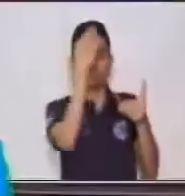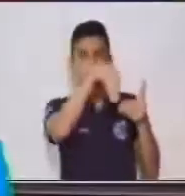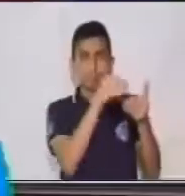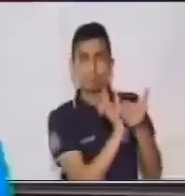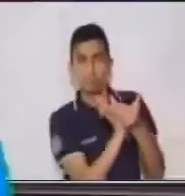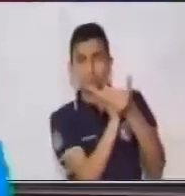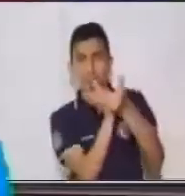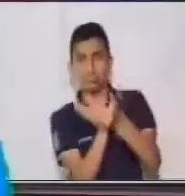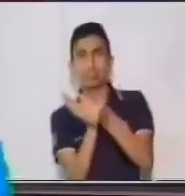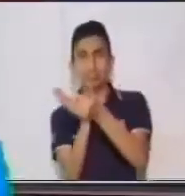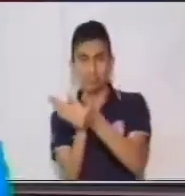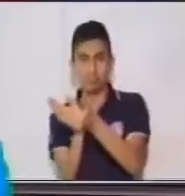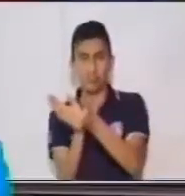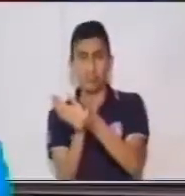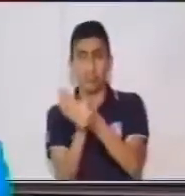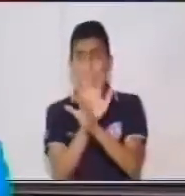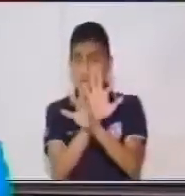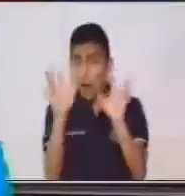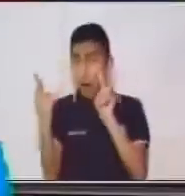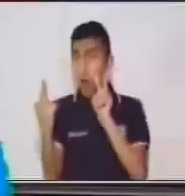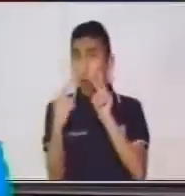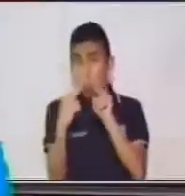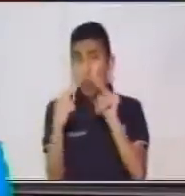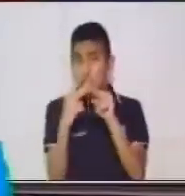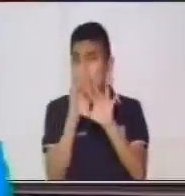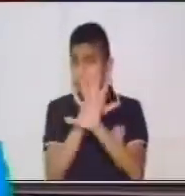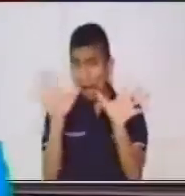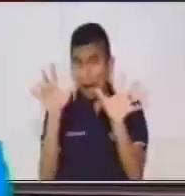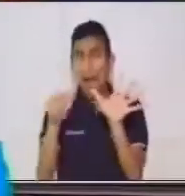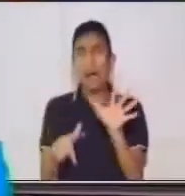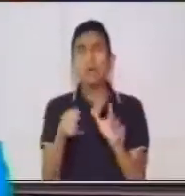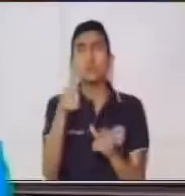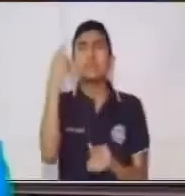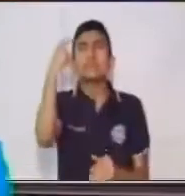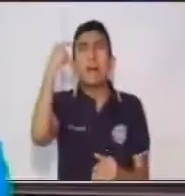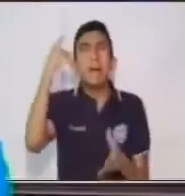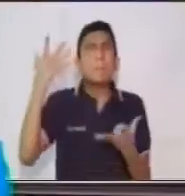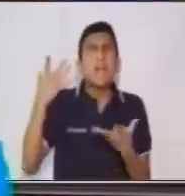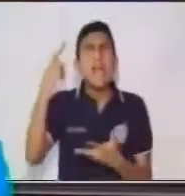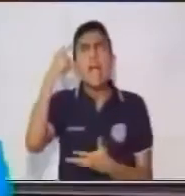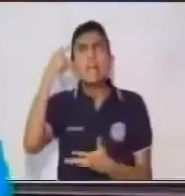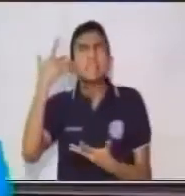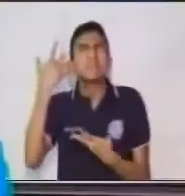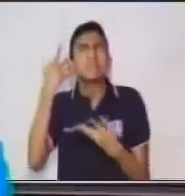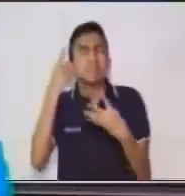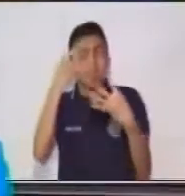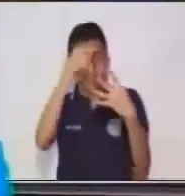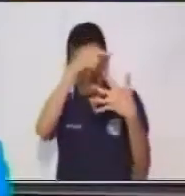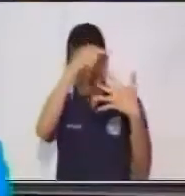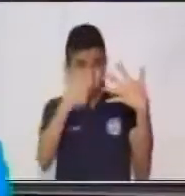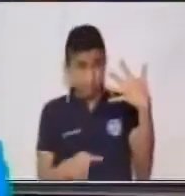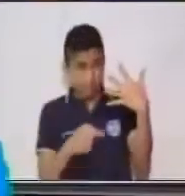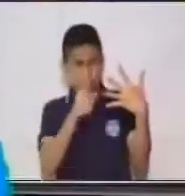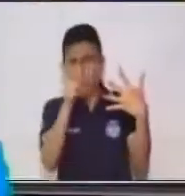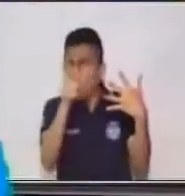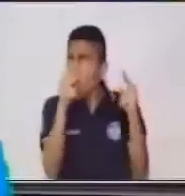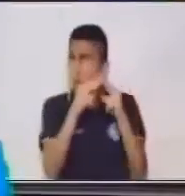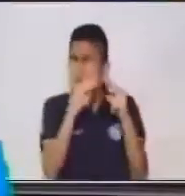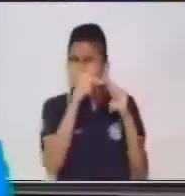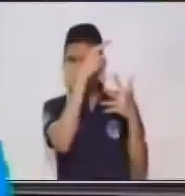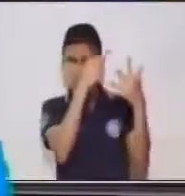Bueno, después de haber conocido alguno de ellos, vamos a pensar, ¿cuál de estos conozco